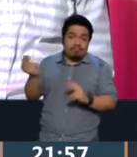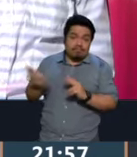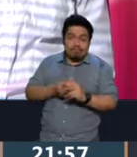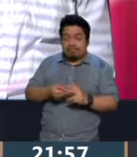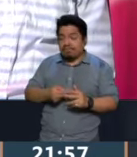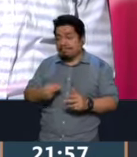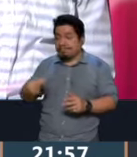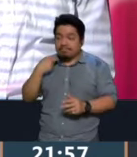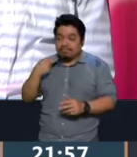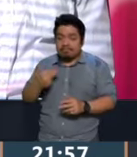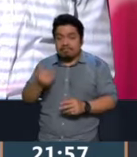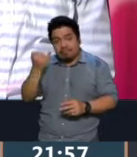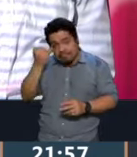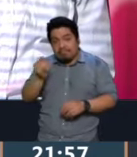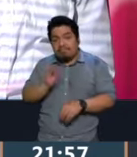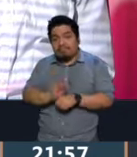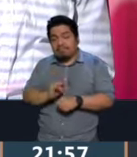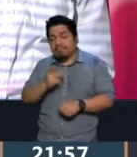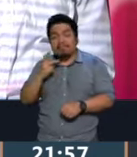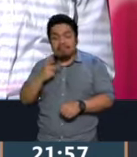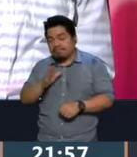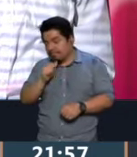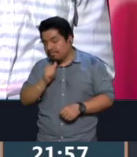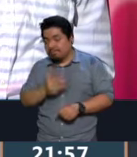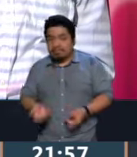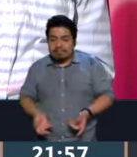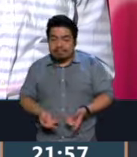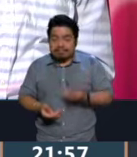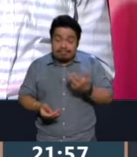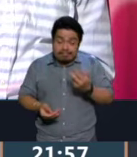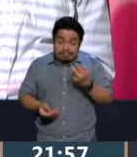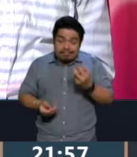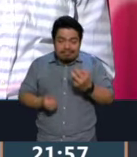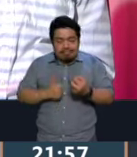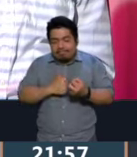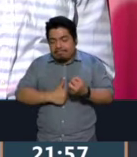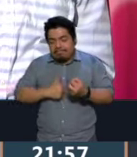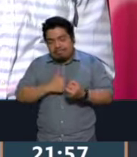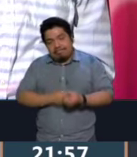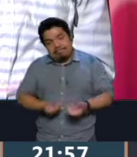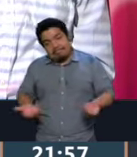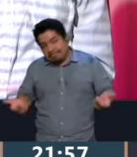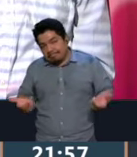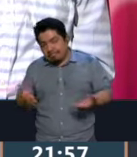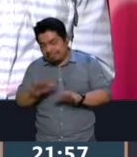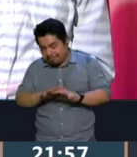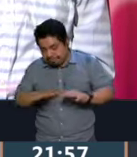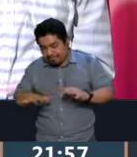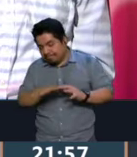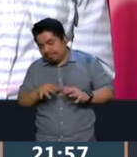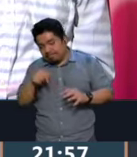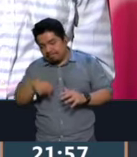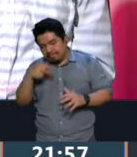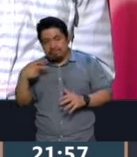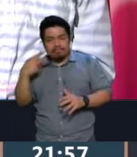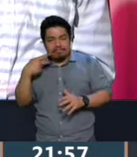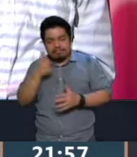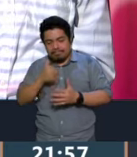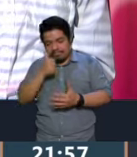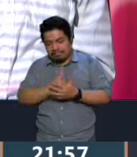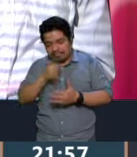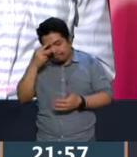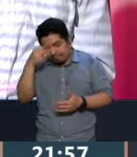ideas en una cuestión política. Uh-huh. En ese sentido sí creo que es lamentable lo que ha pasado en ese ámbito político en nuestro país. Y